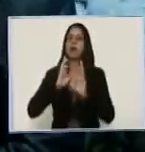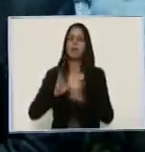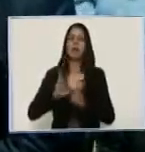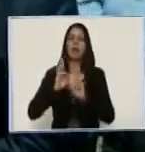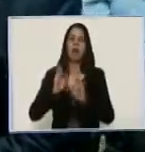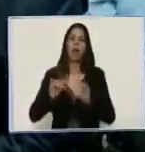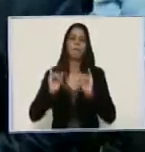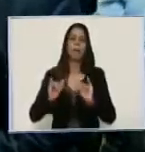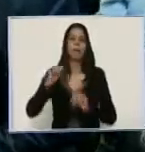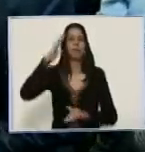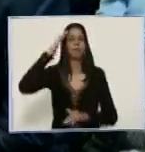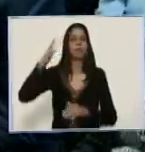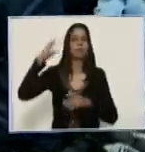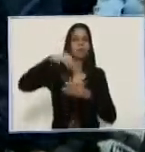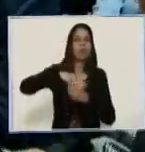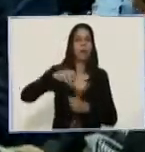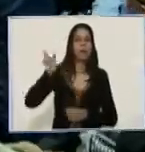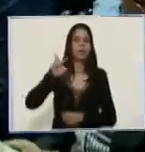mencionó.